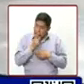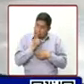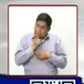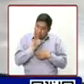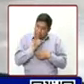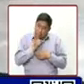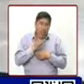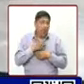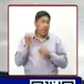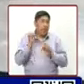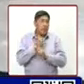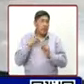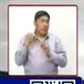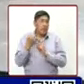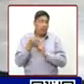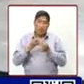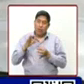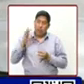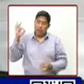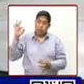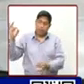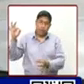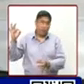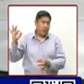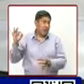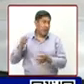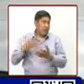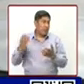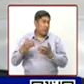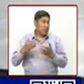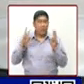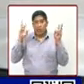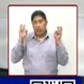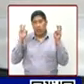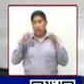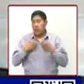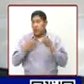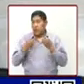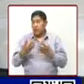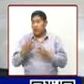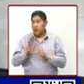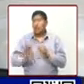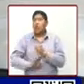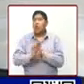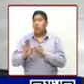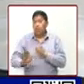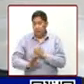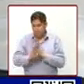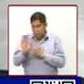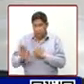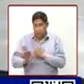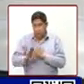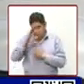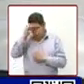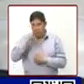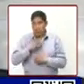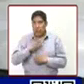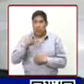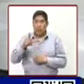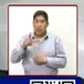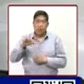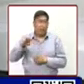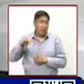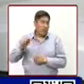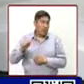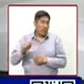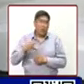reserva y que la citación se realizó en razón de darle medidas de protección al señor Pedro